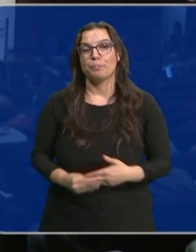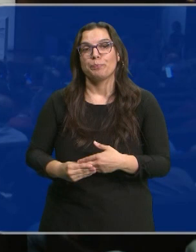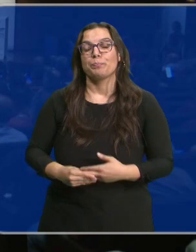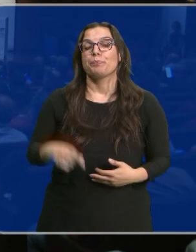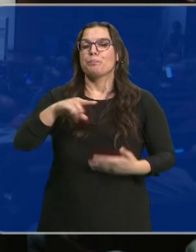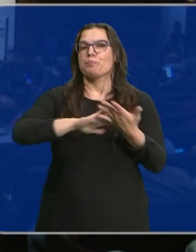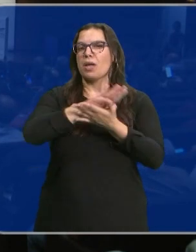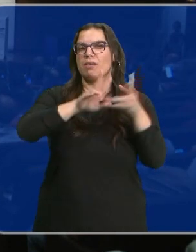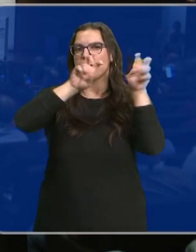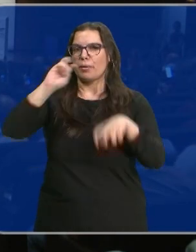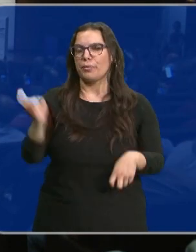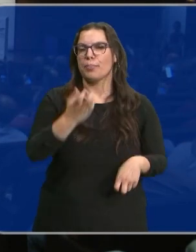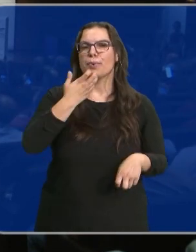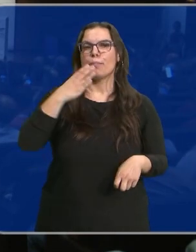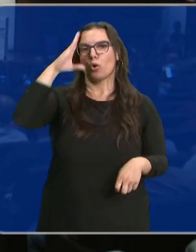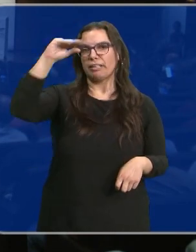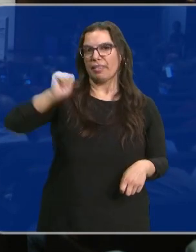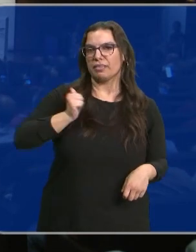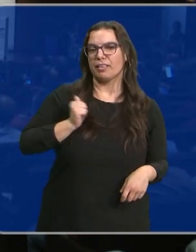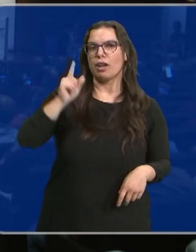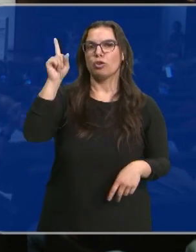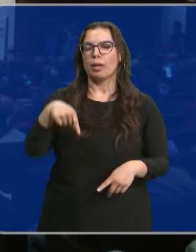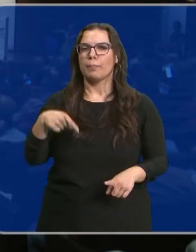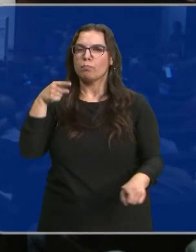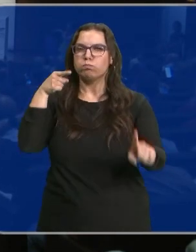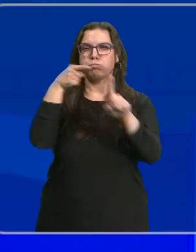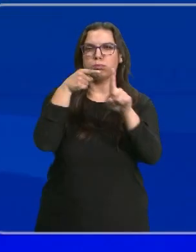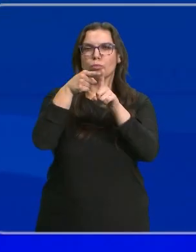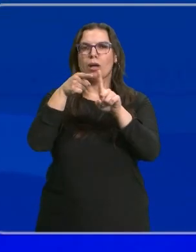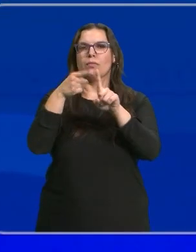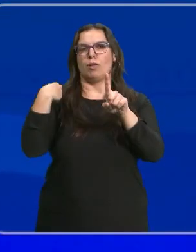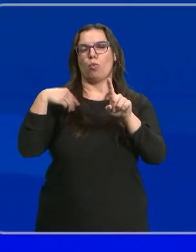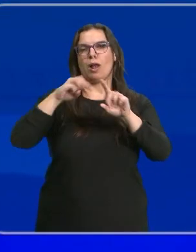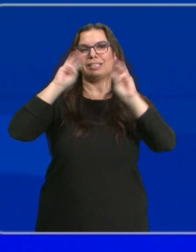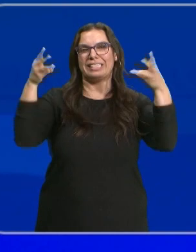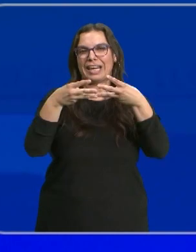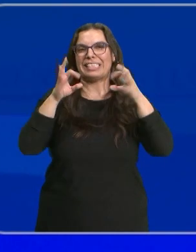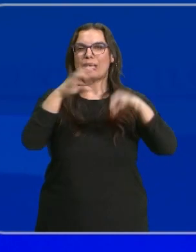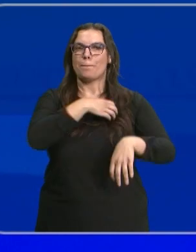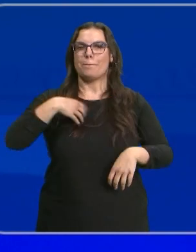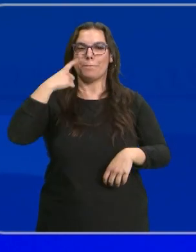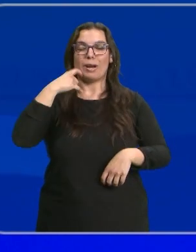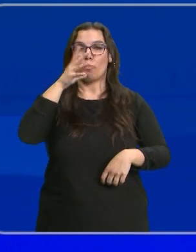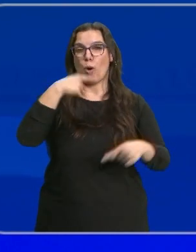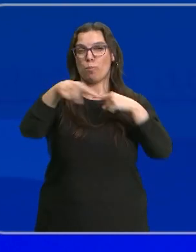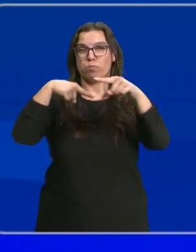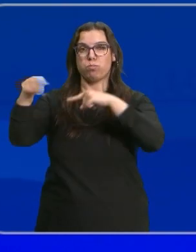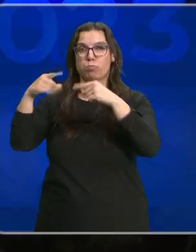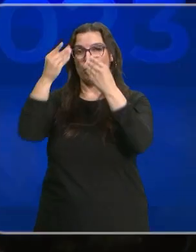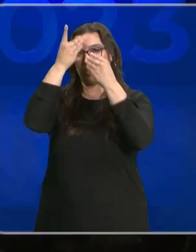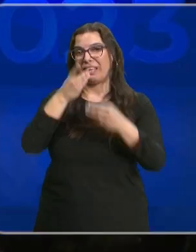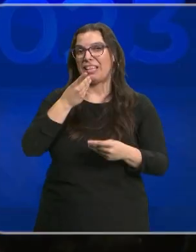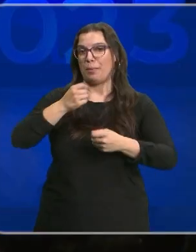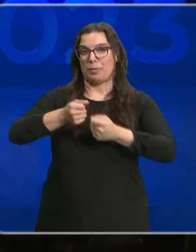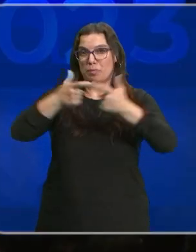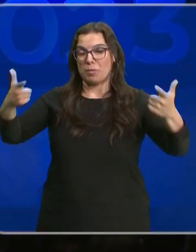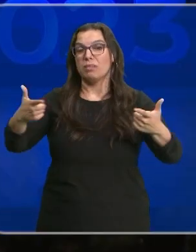Sobre la mesa temas como la inteligencia artificial o los ataques a los sistemas bancarios puesto que cada vez movemos más dinero de forma digital. De hecho